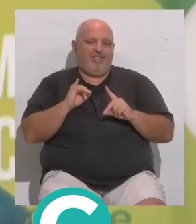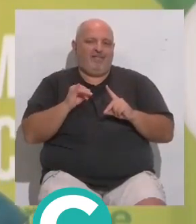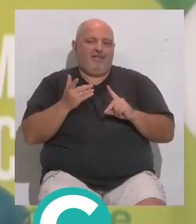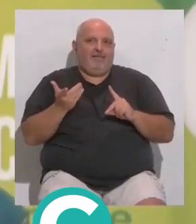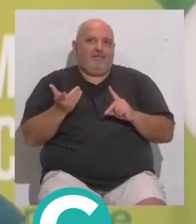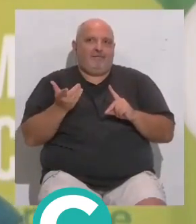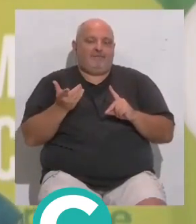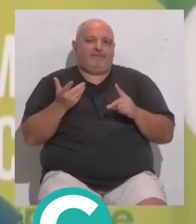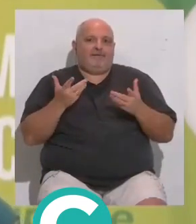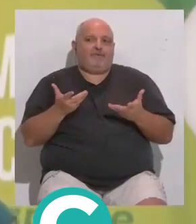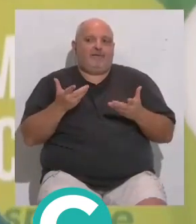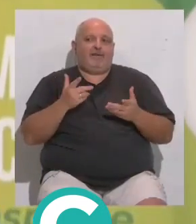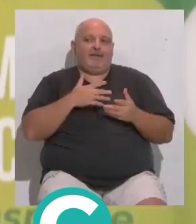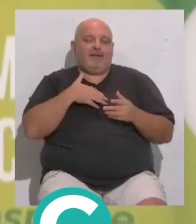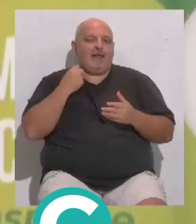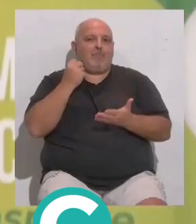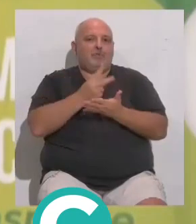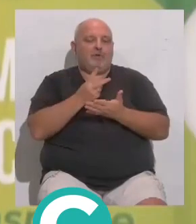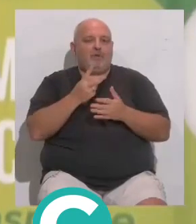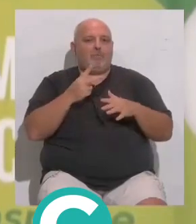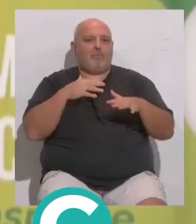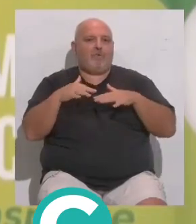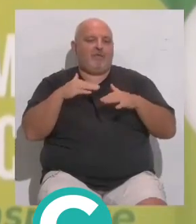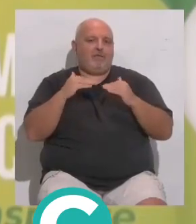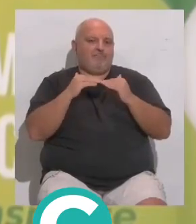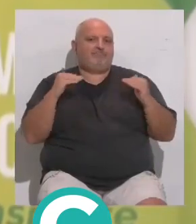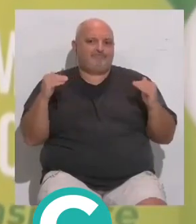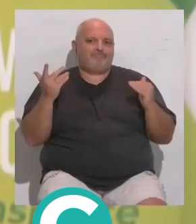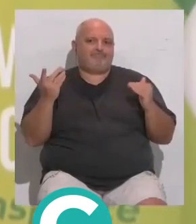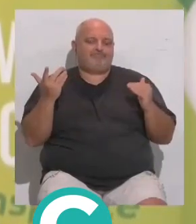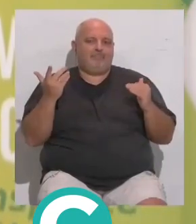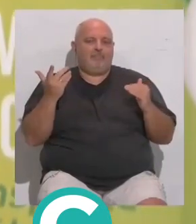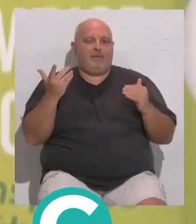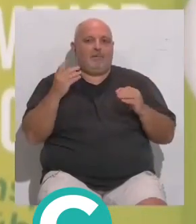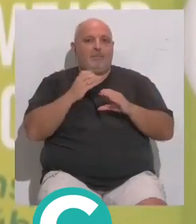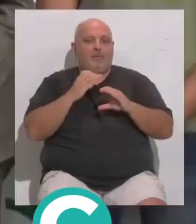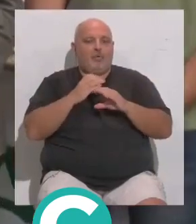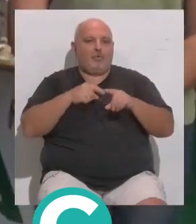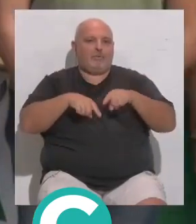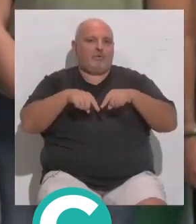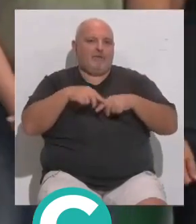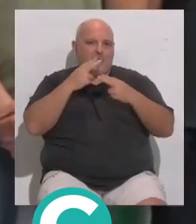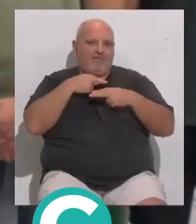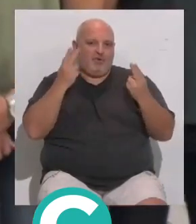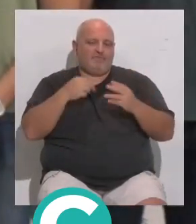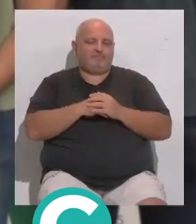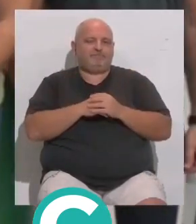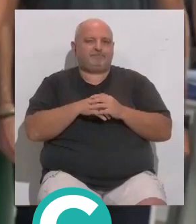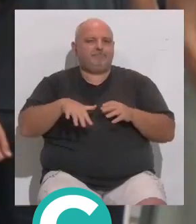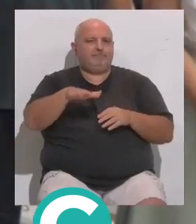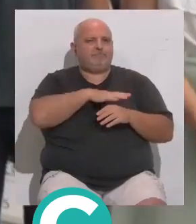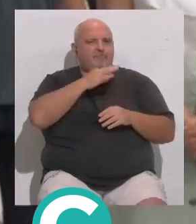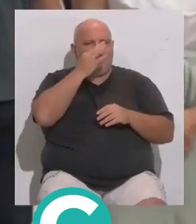tanto tenemos que apostar por una movilidad sostenible y por la movilidad del transporte público. El campus de Puerto